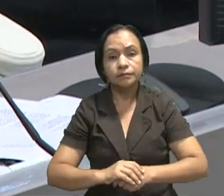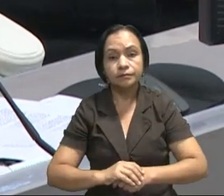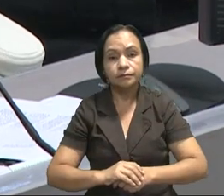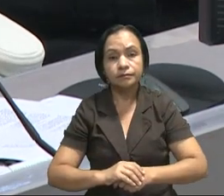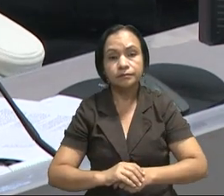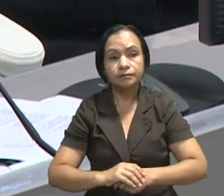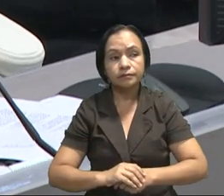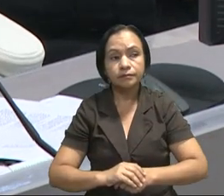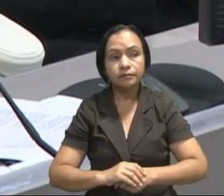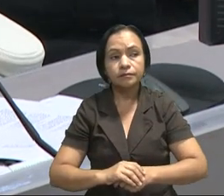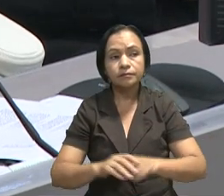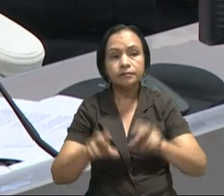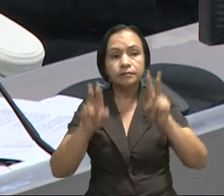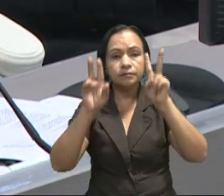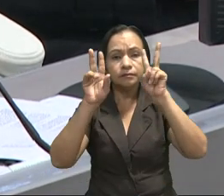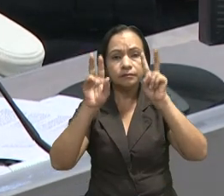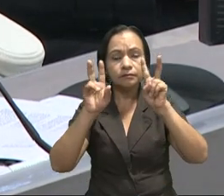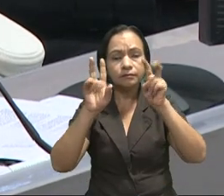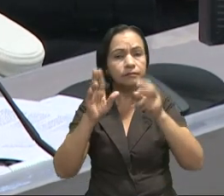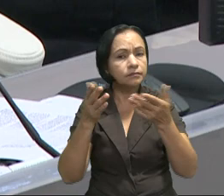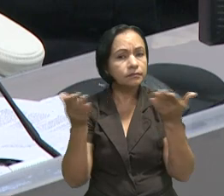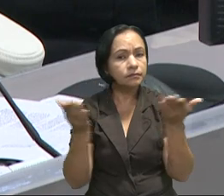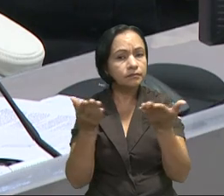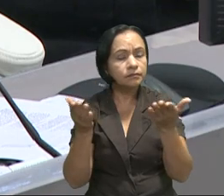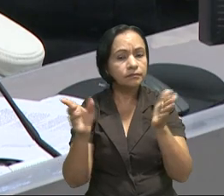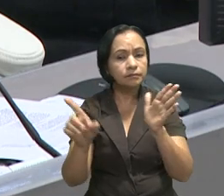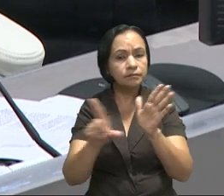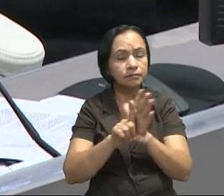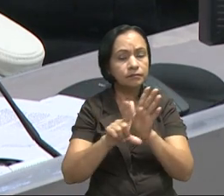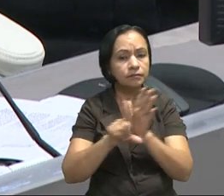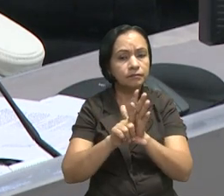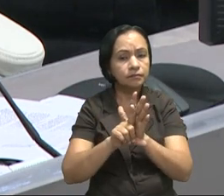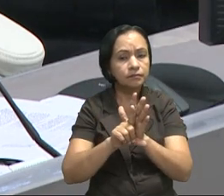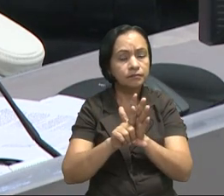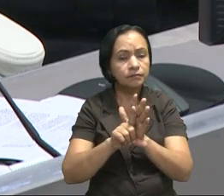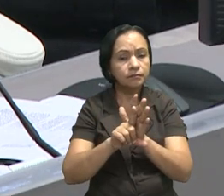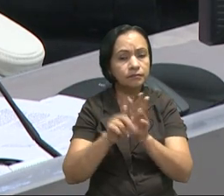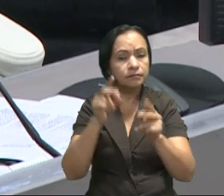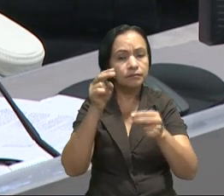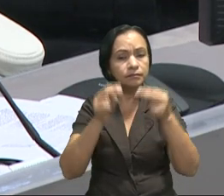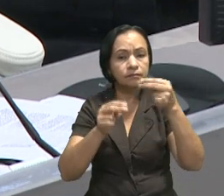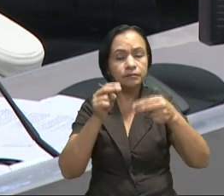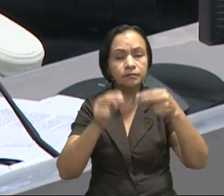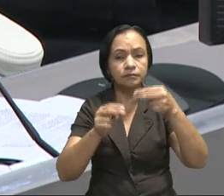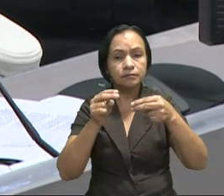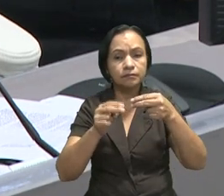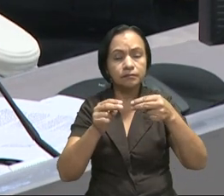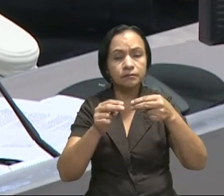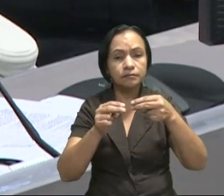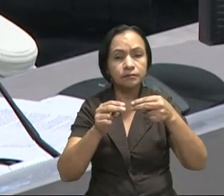y es respecto a la ley número